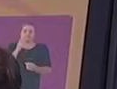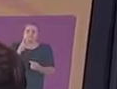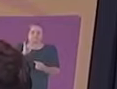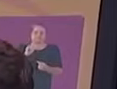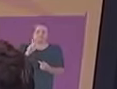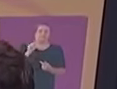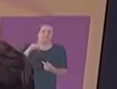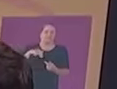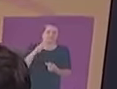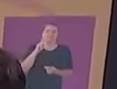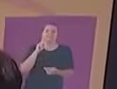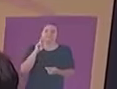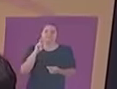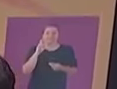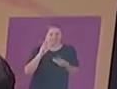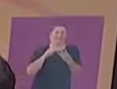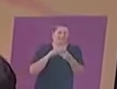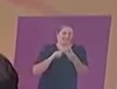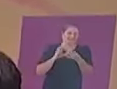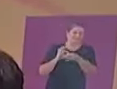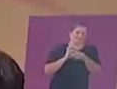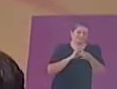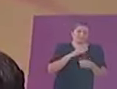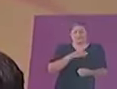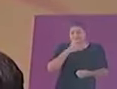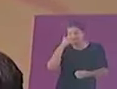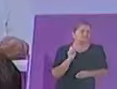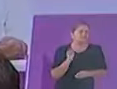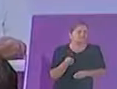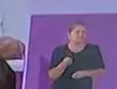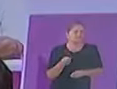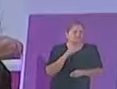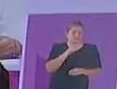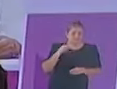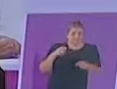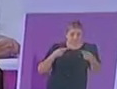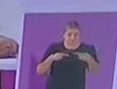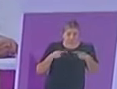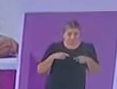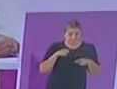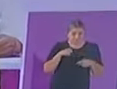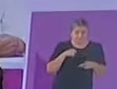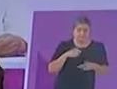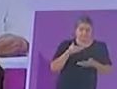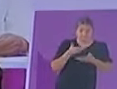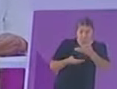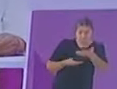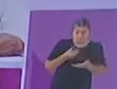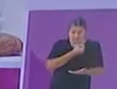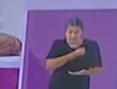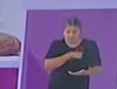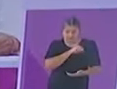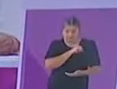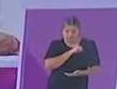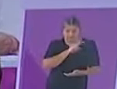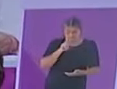electoral lo platicábamos fuera de cámara pero yo veo que aquí los muchachos de producción haciéndome los encuadres creo que esos 10 millones